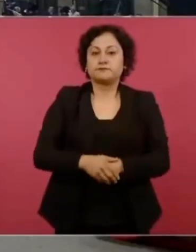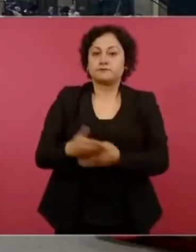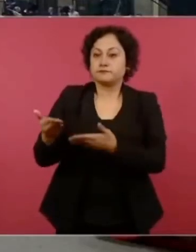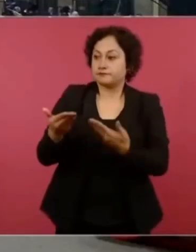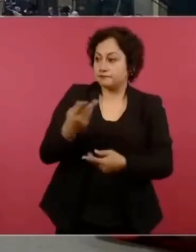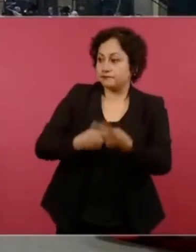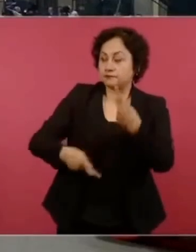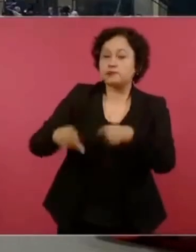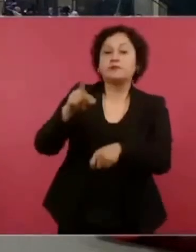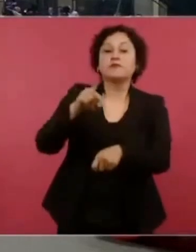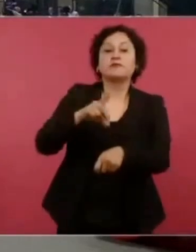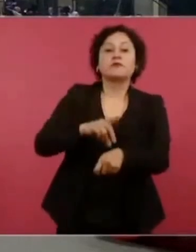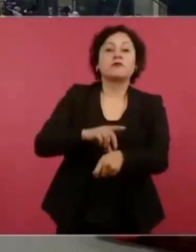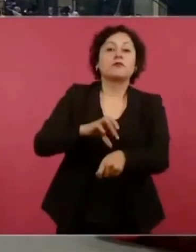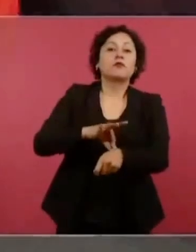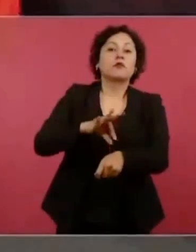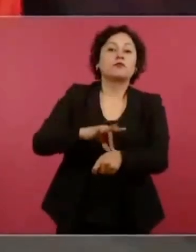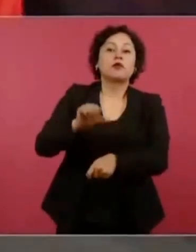Alcocer,